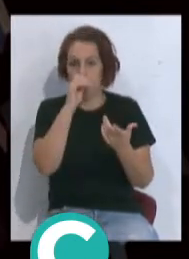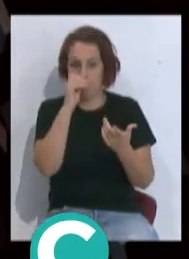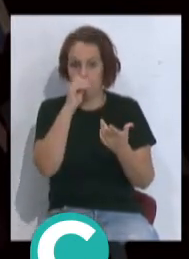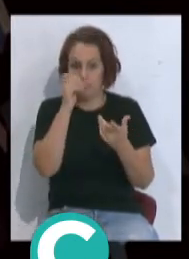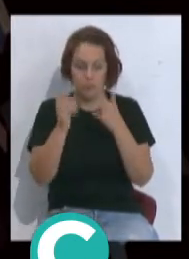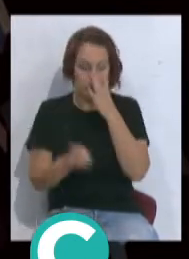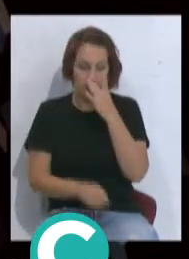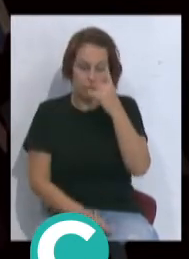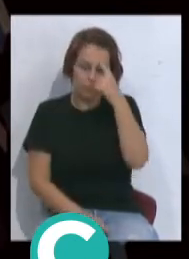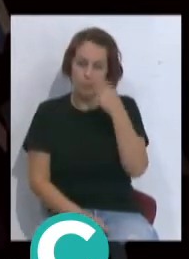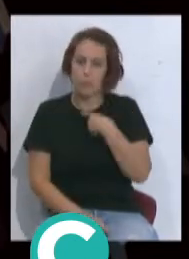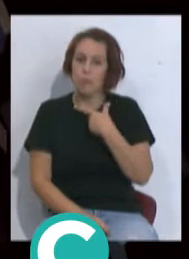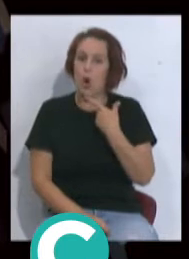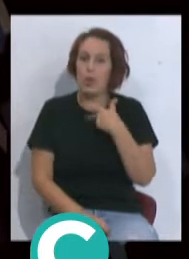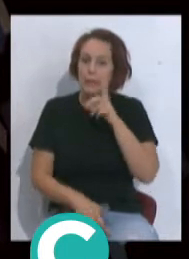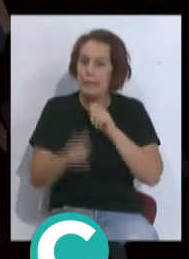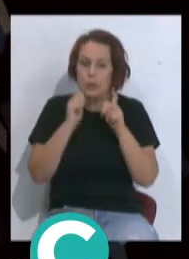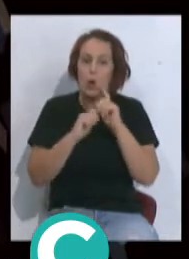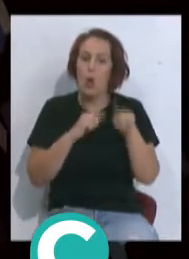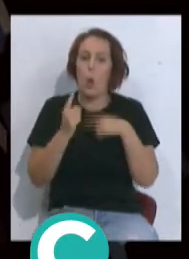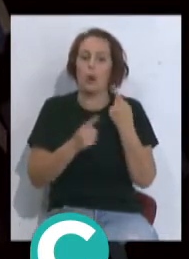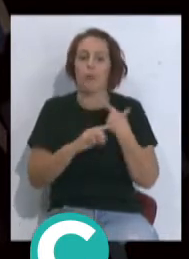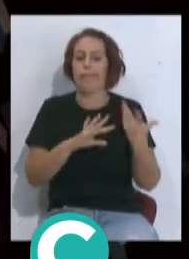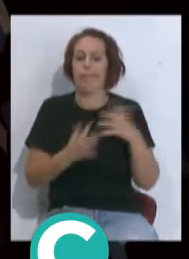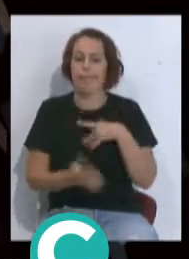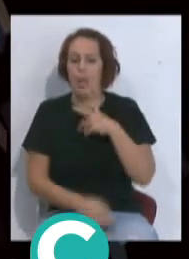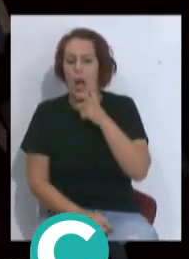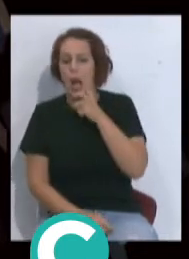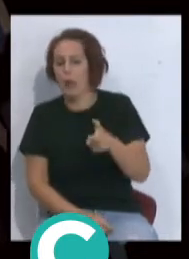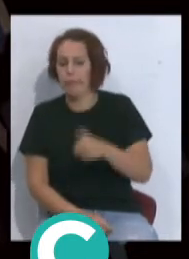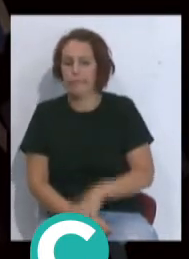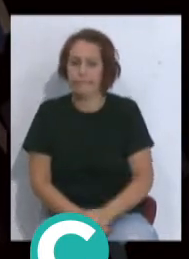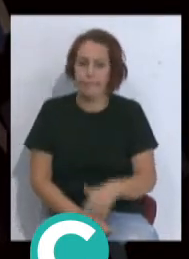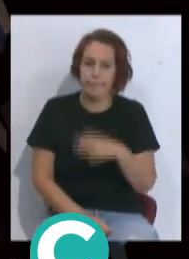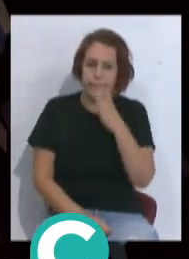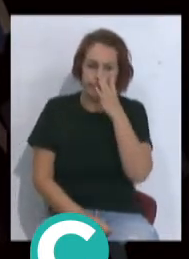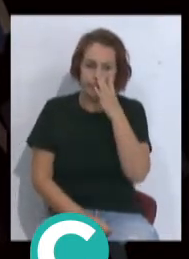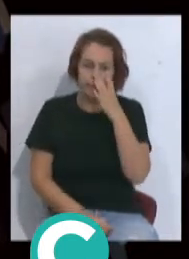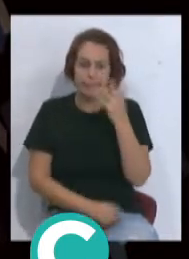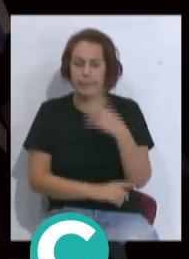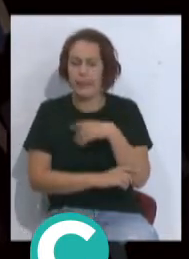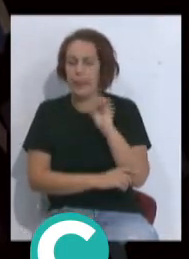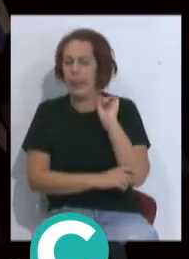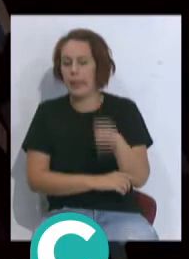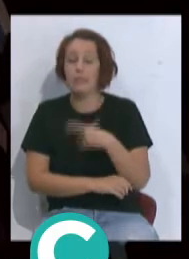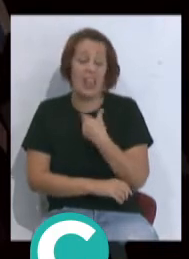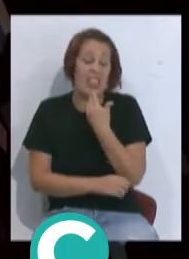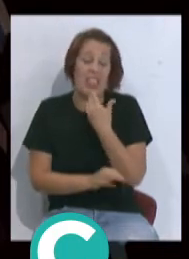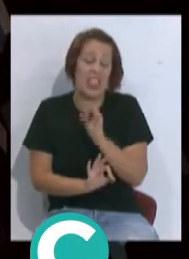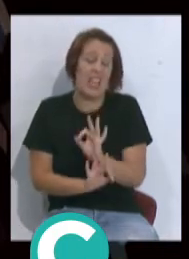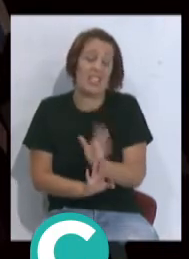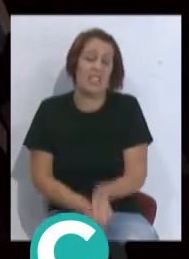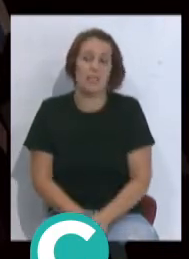ese carnaval. Ya después me convertí en el Grinch, ¿no? El muñequito ese, el Grinch del carnaval, ya, bueno. Lo que, la edad también es lo que tiene. ¡Oh,